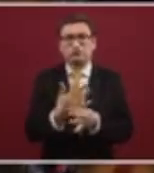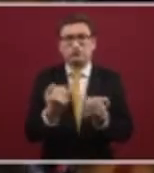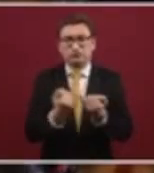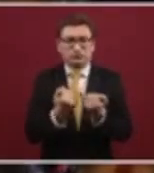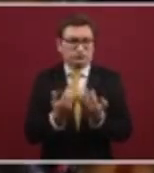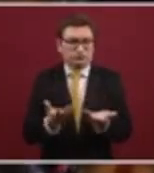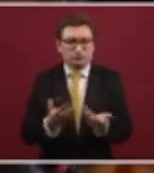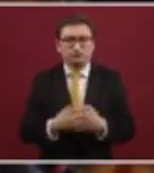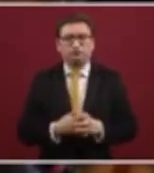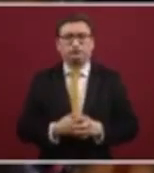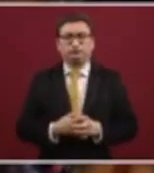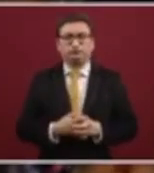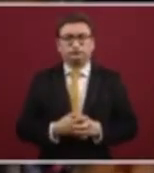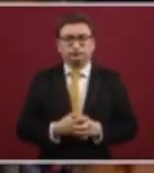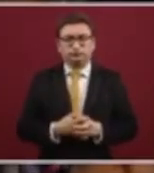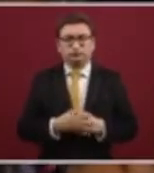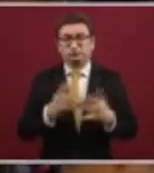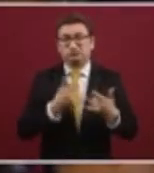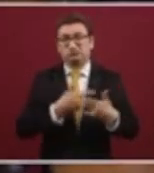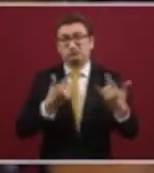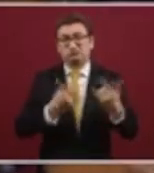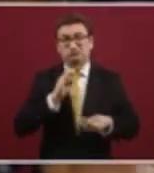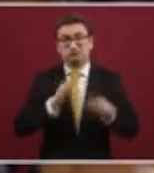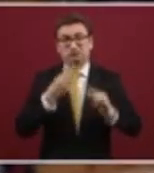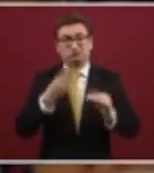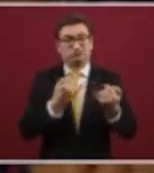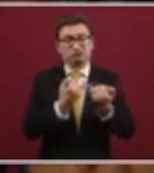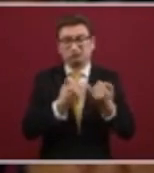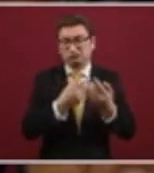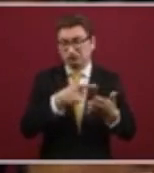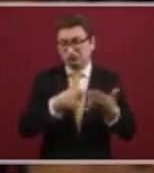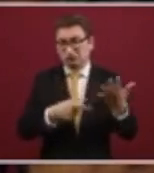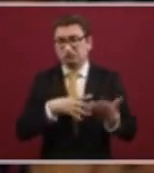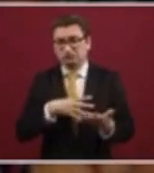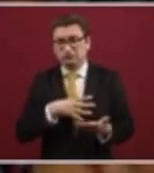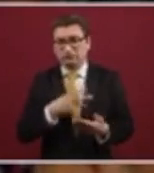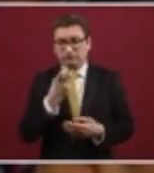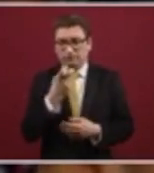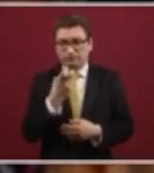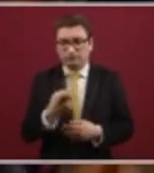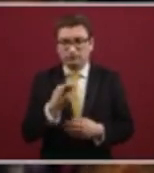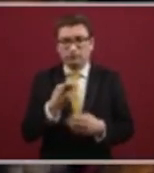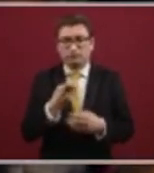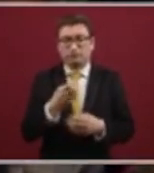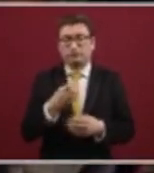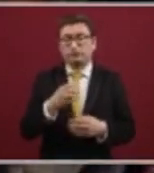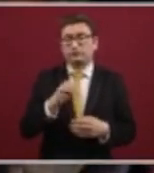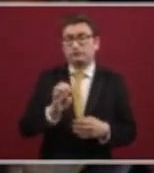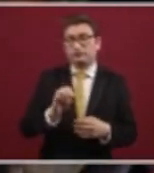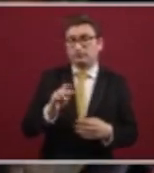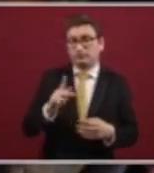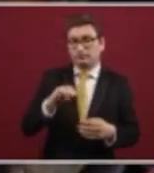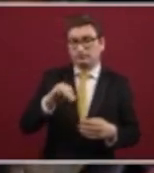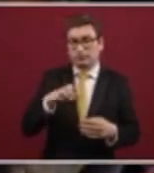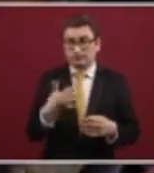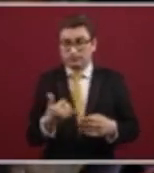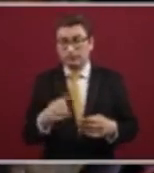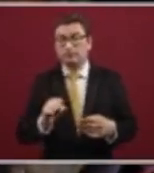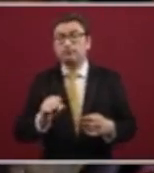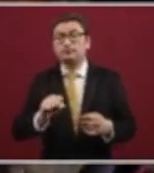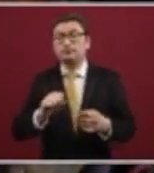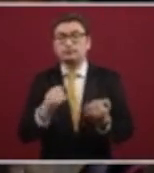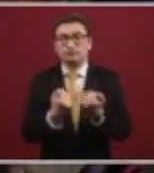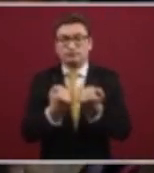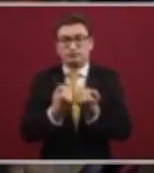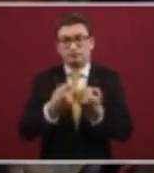nada en la historia mundial. Entonces, pues en la inserción de pymes, el inventario de